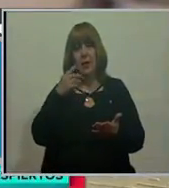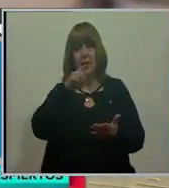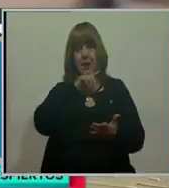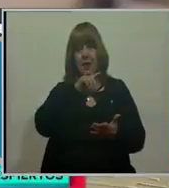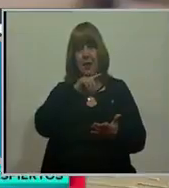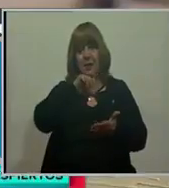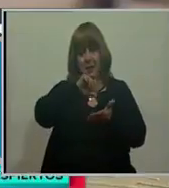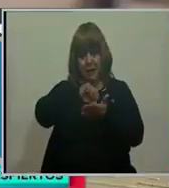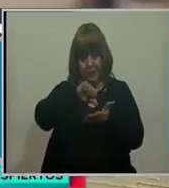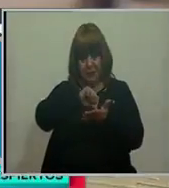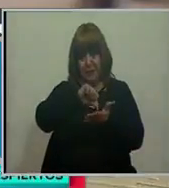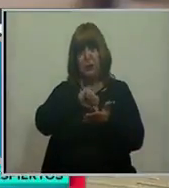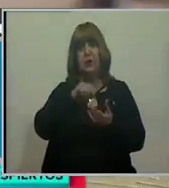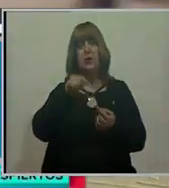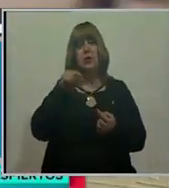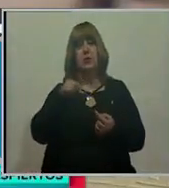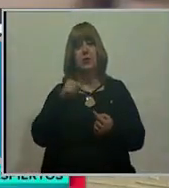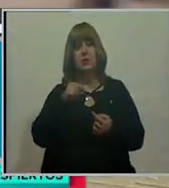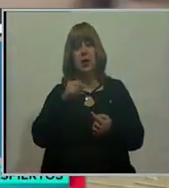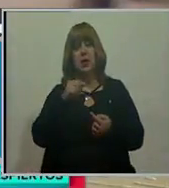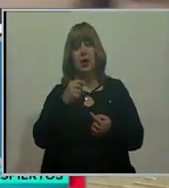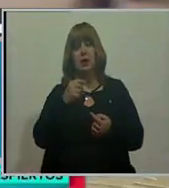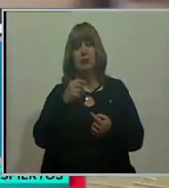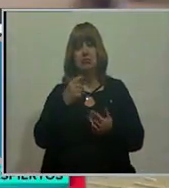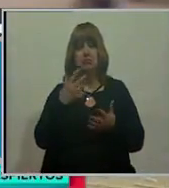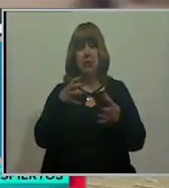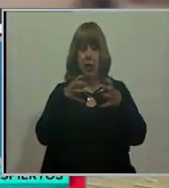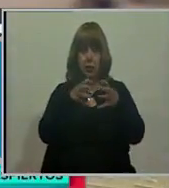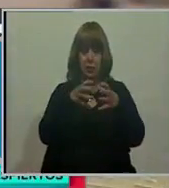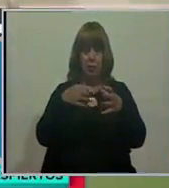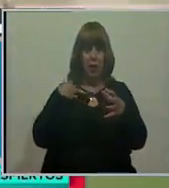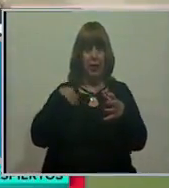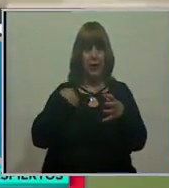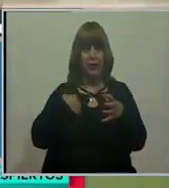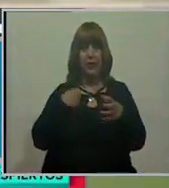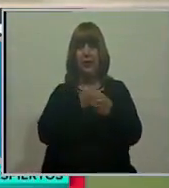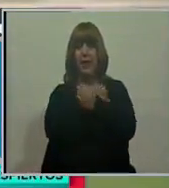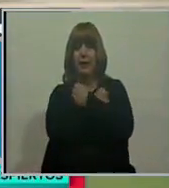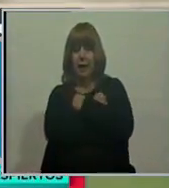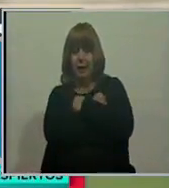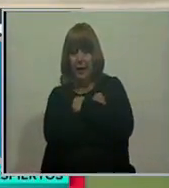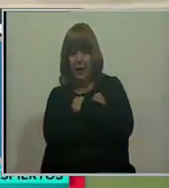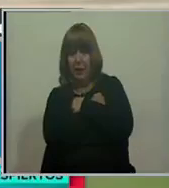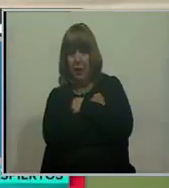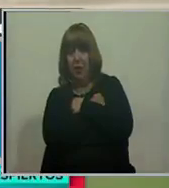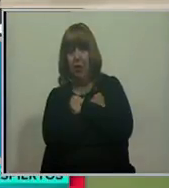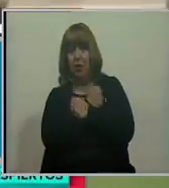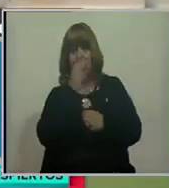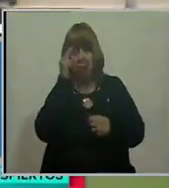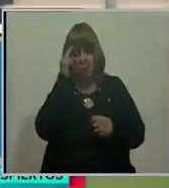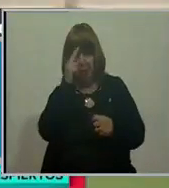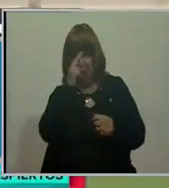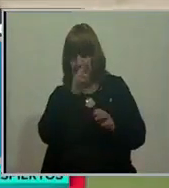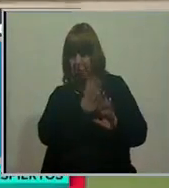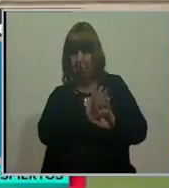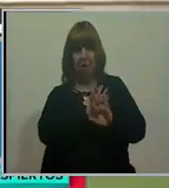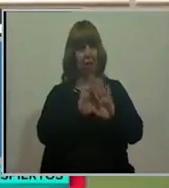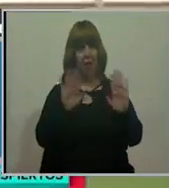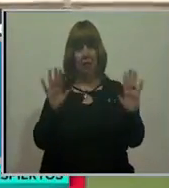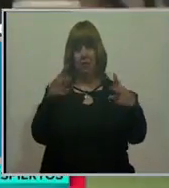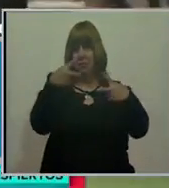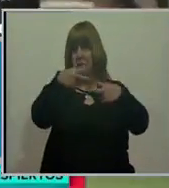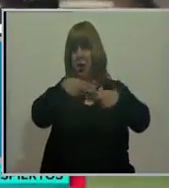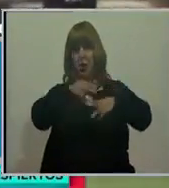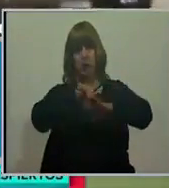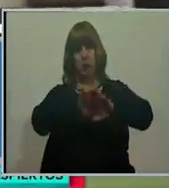perdido el cariño y el respeto a la selección argentina. Así que puede ganar una copa, puede ganar un